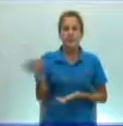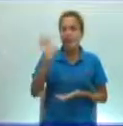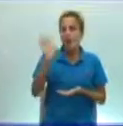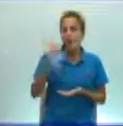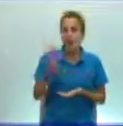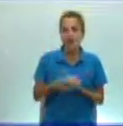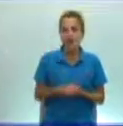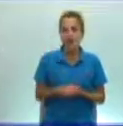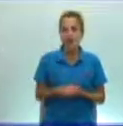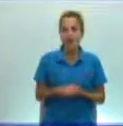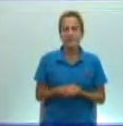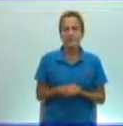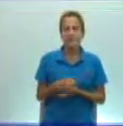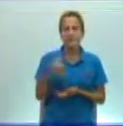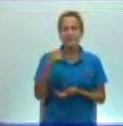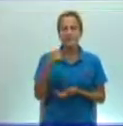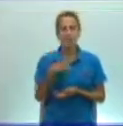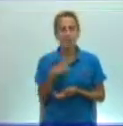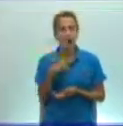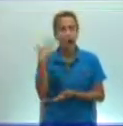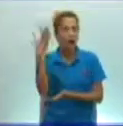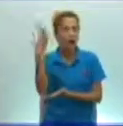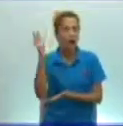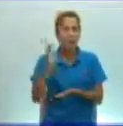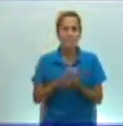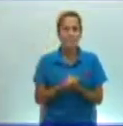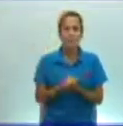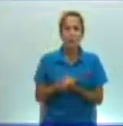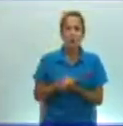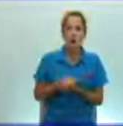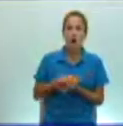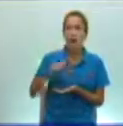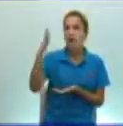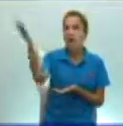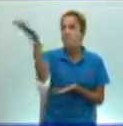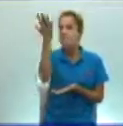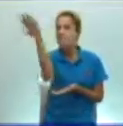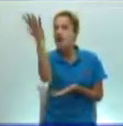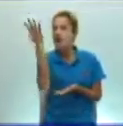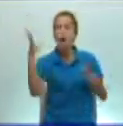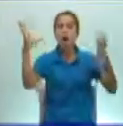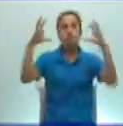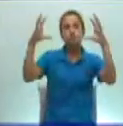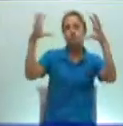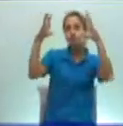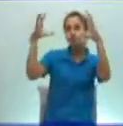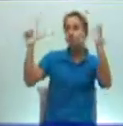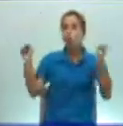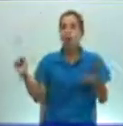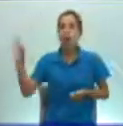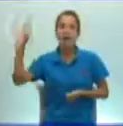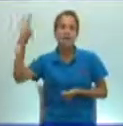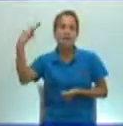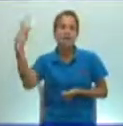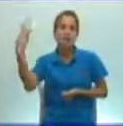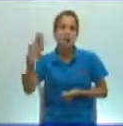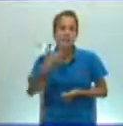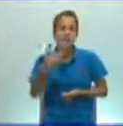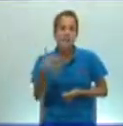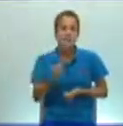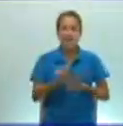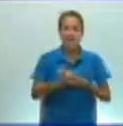Hola, yo soy el sabicú. El viento, las nubes y el sol son mis mejores